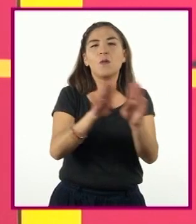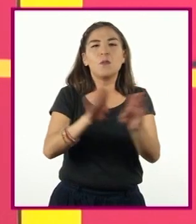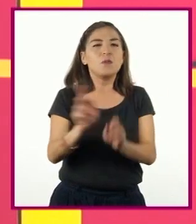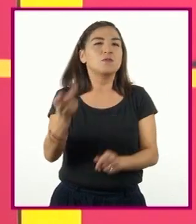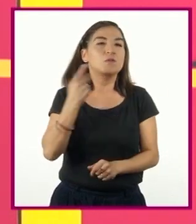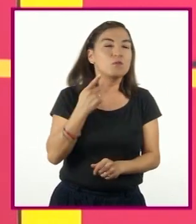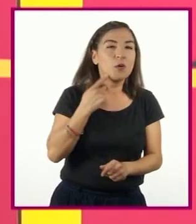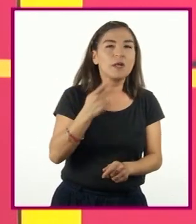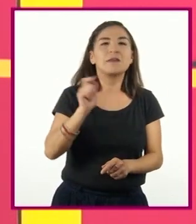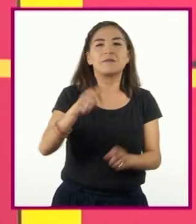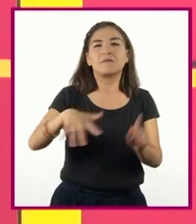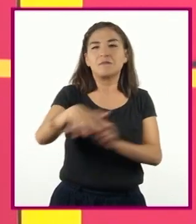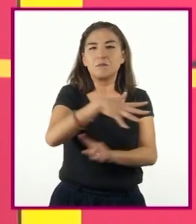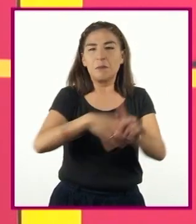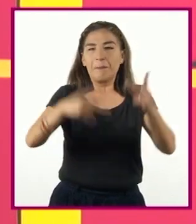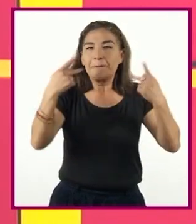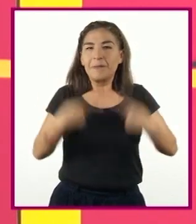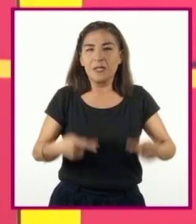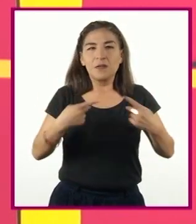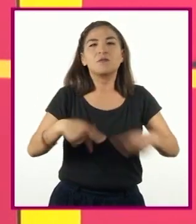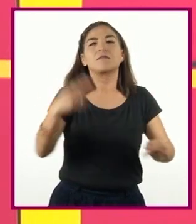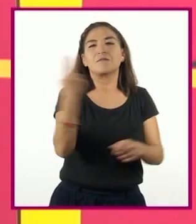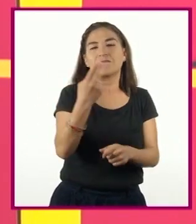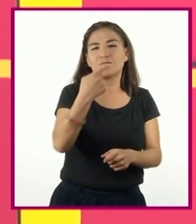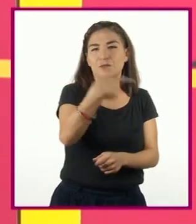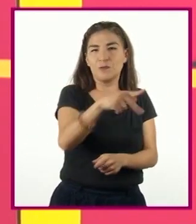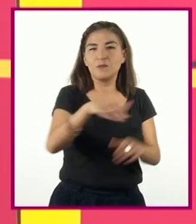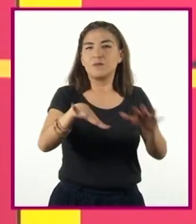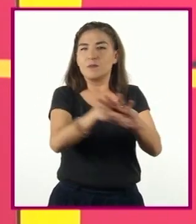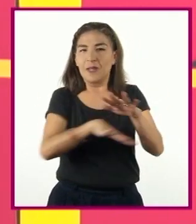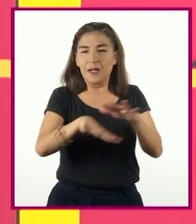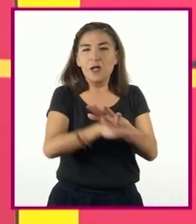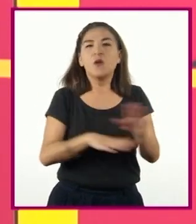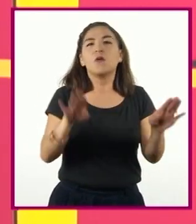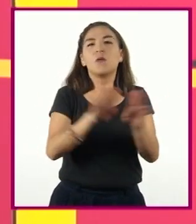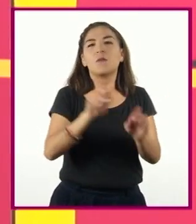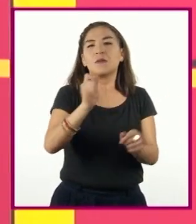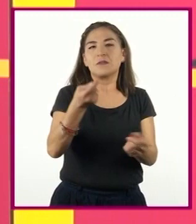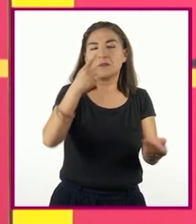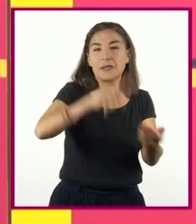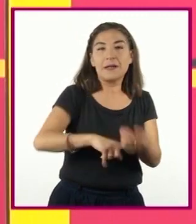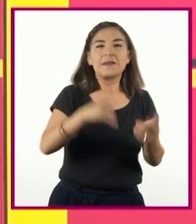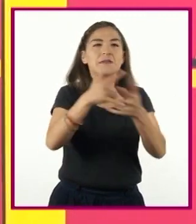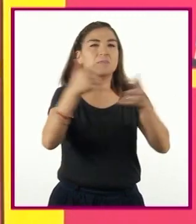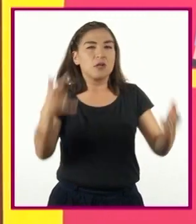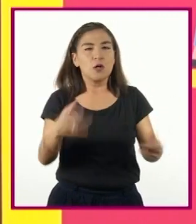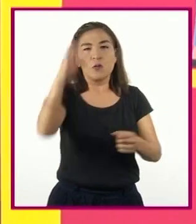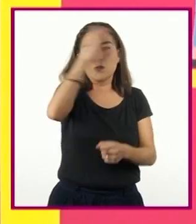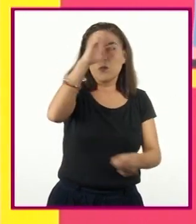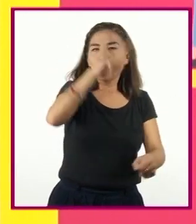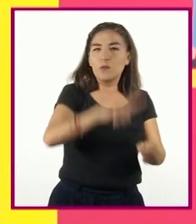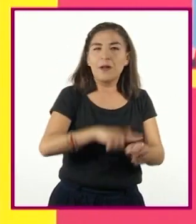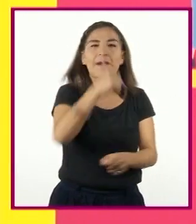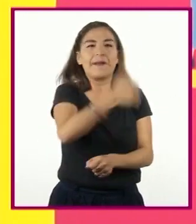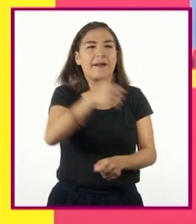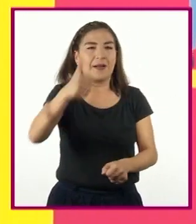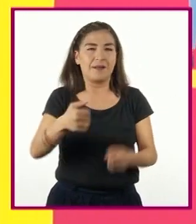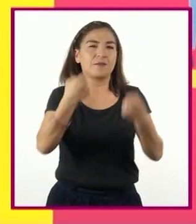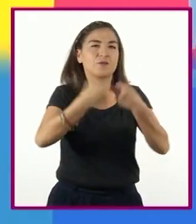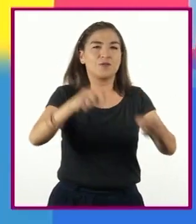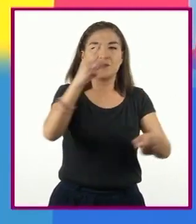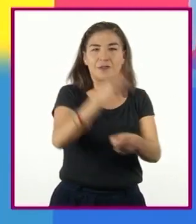políticas públicas para cubrir las necesidades básicas, acordes al contexto histórico y cultural de cada